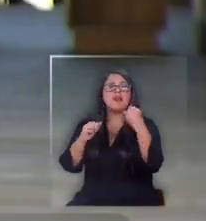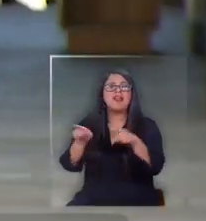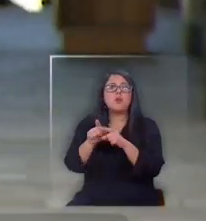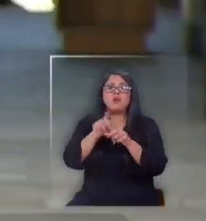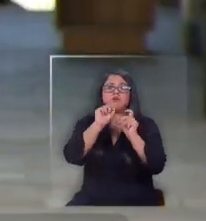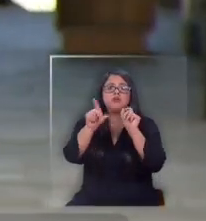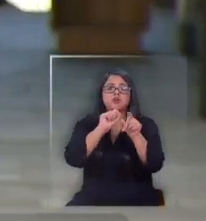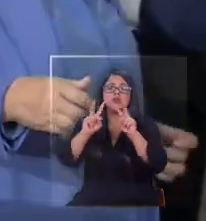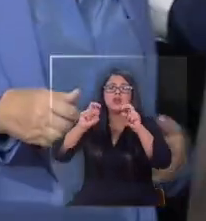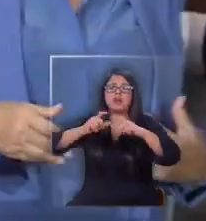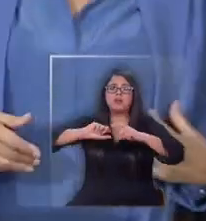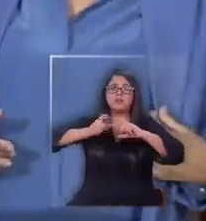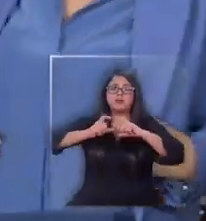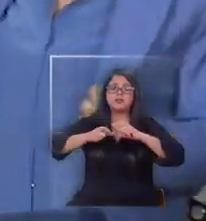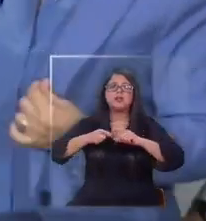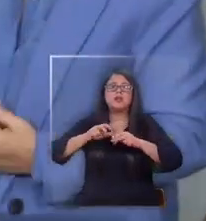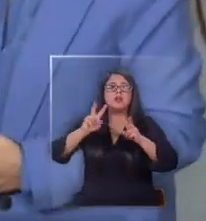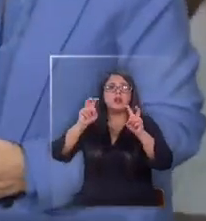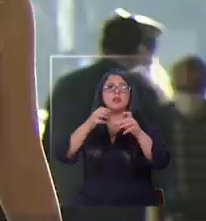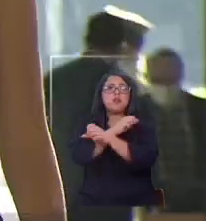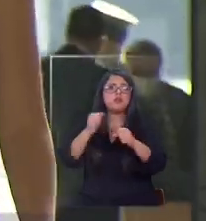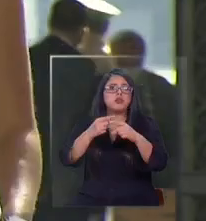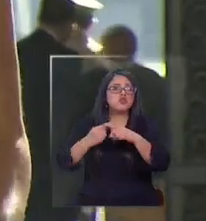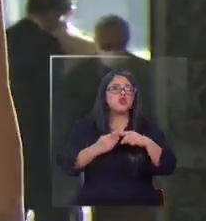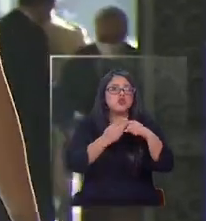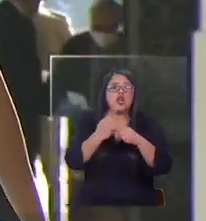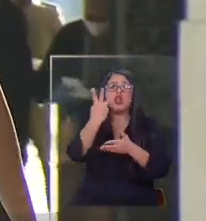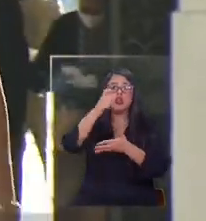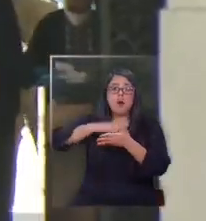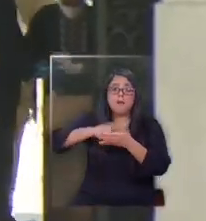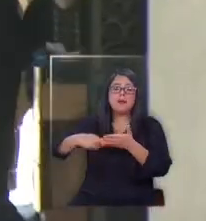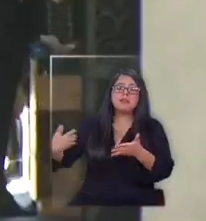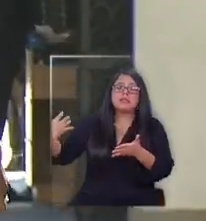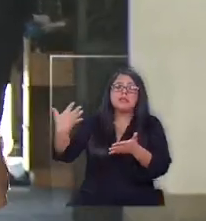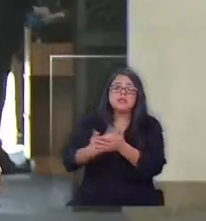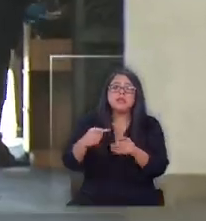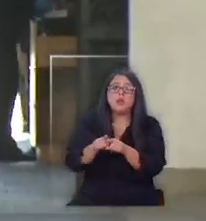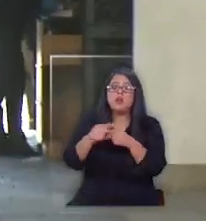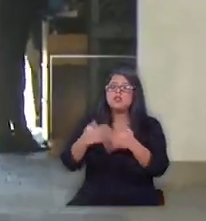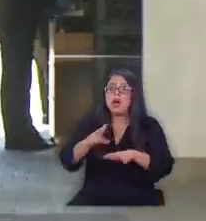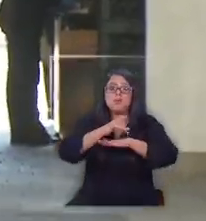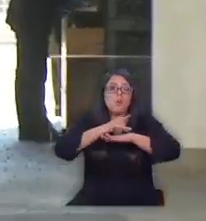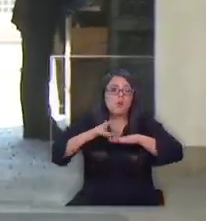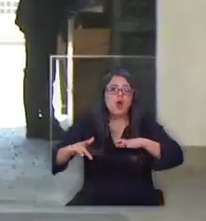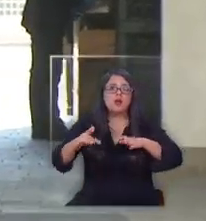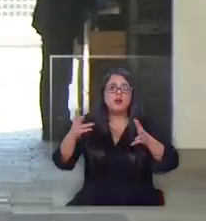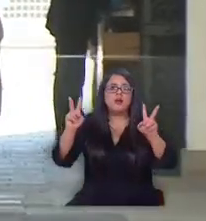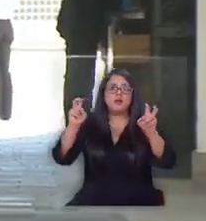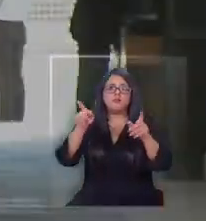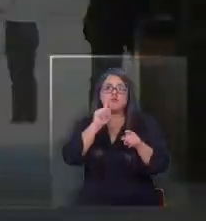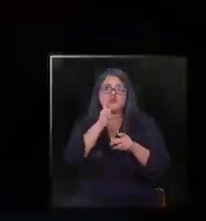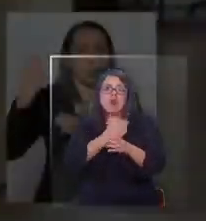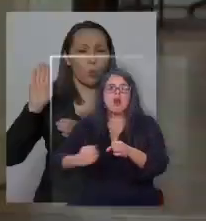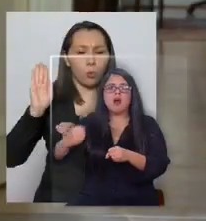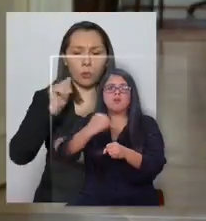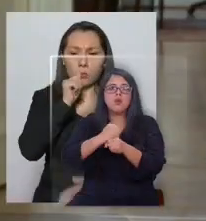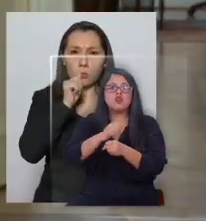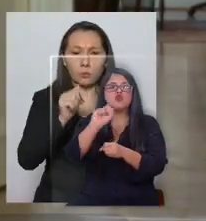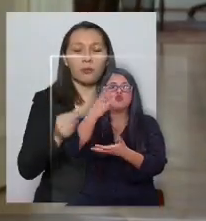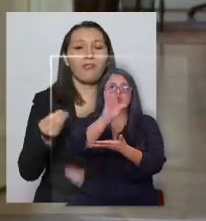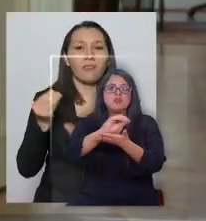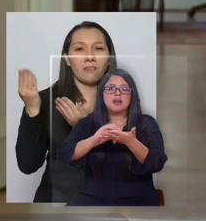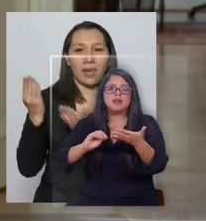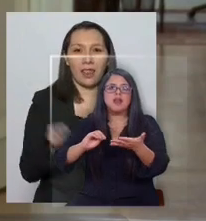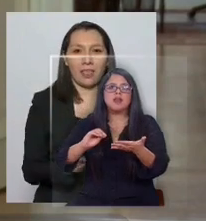de la agenda de género durante la crisis social. Casi dos meses estuvo vacante el cargo asumido interinamente por la subsecretaria Carolina